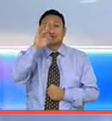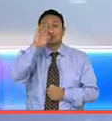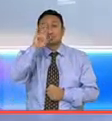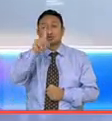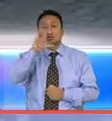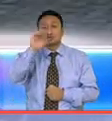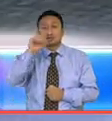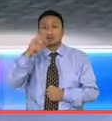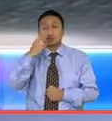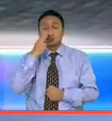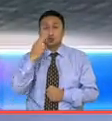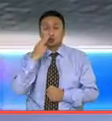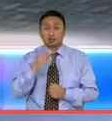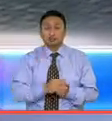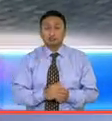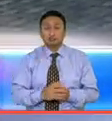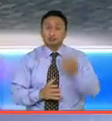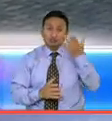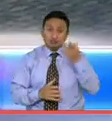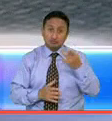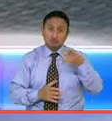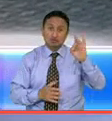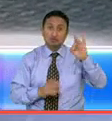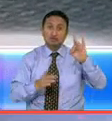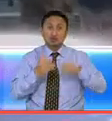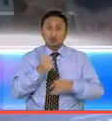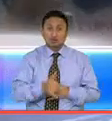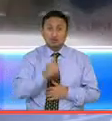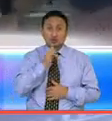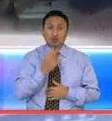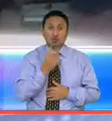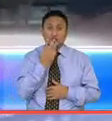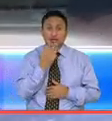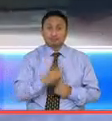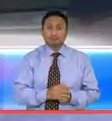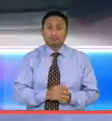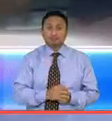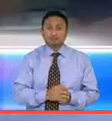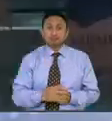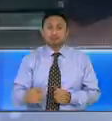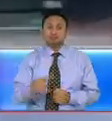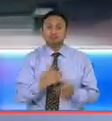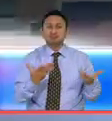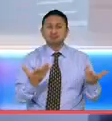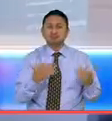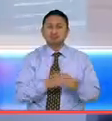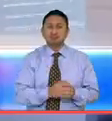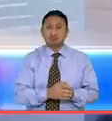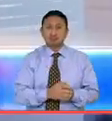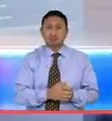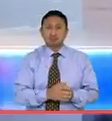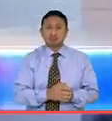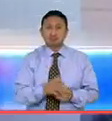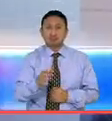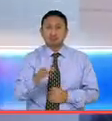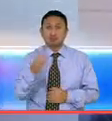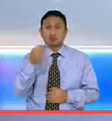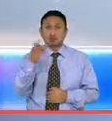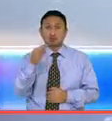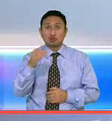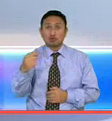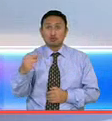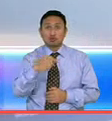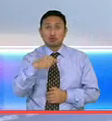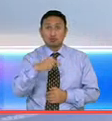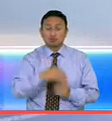10.810.000 cigarrillos y 18 unidades de whisky. Todo esto pretendía ser trasladado sin la debida documentación que justifique